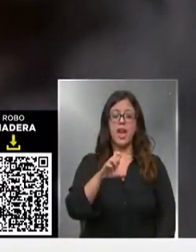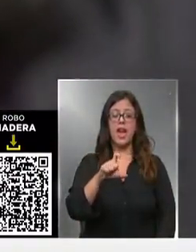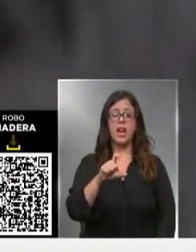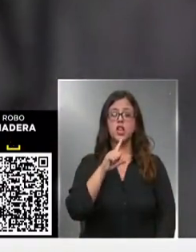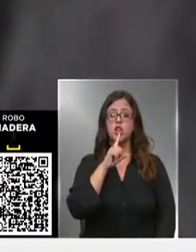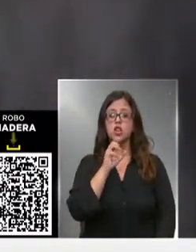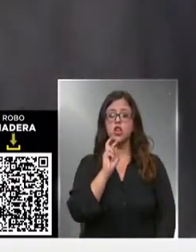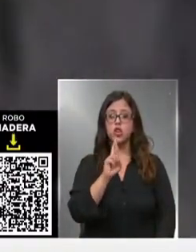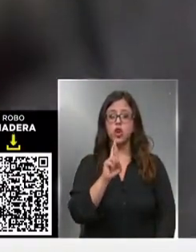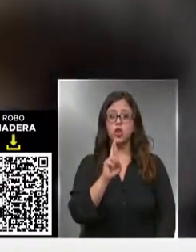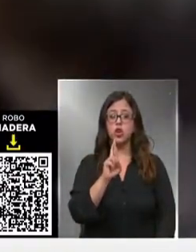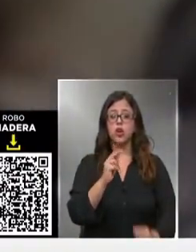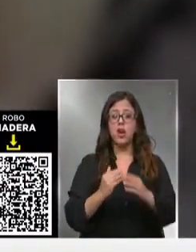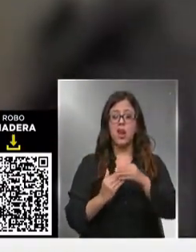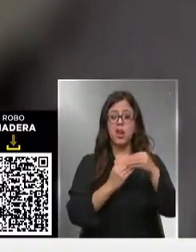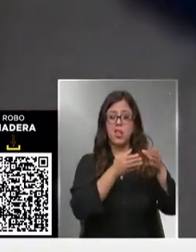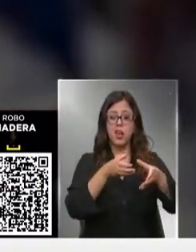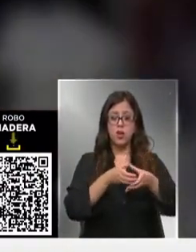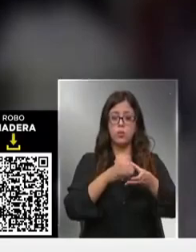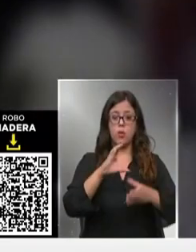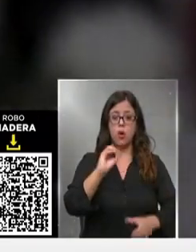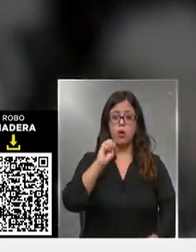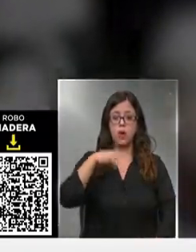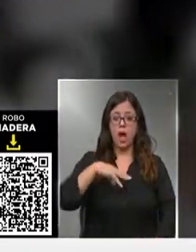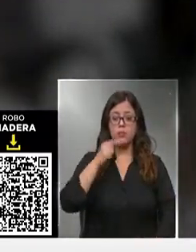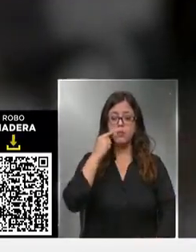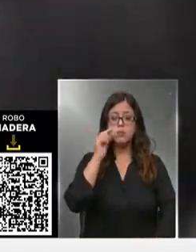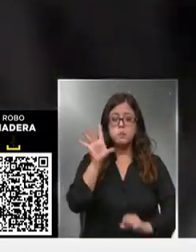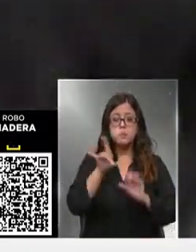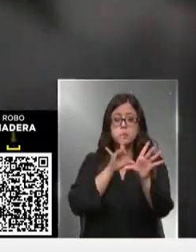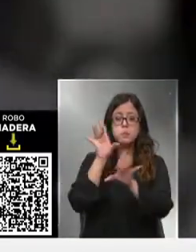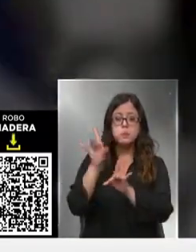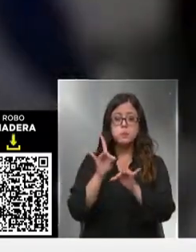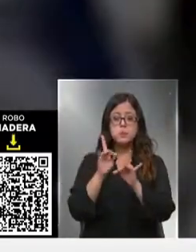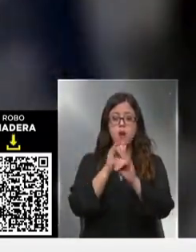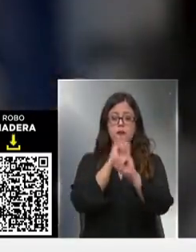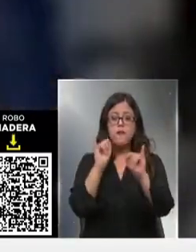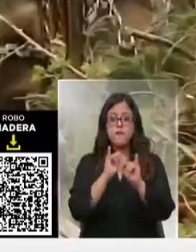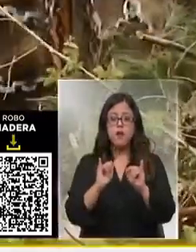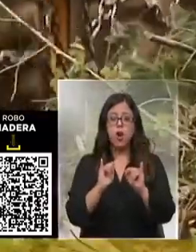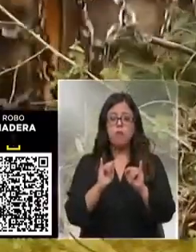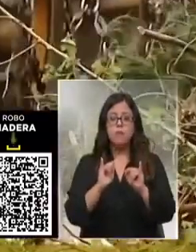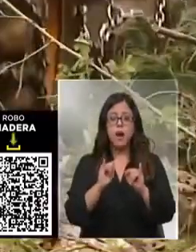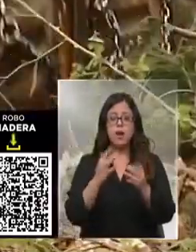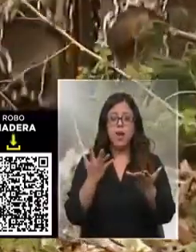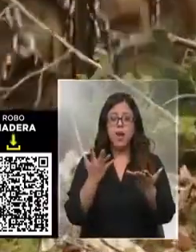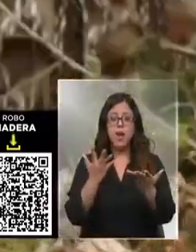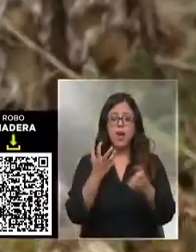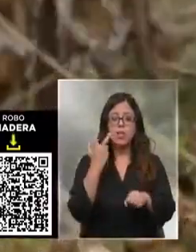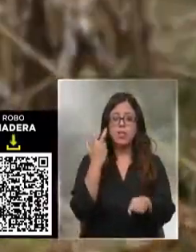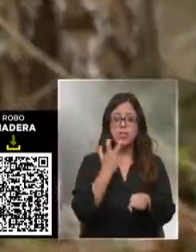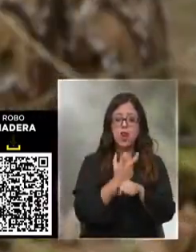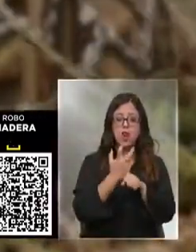podemos pelear. Líder de la CAM, para identificar su modus operandi en el tráfico de